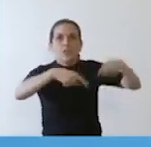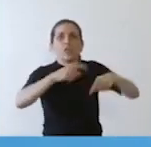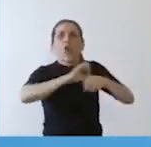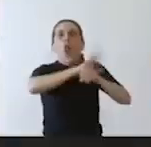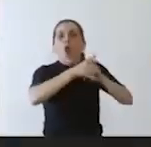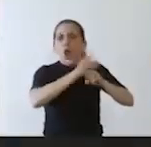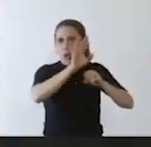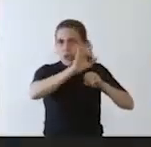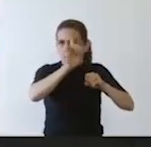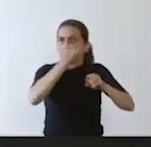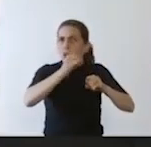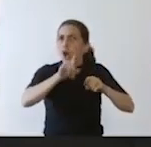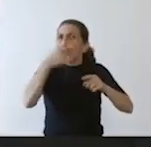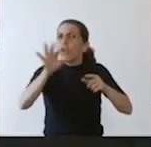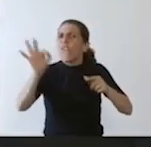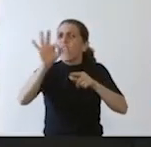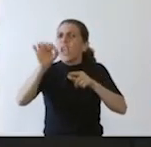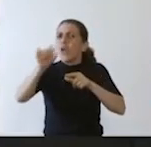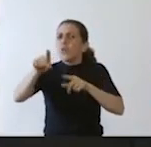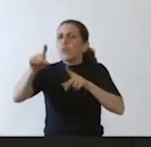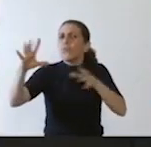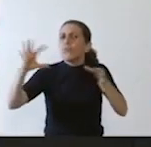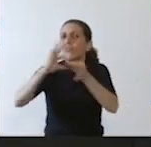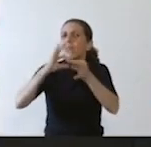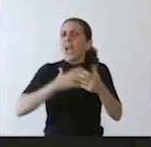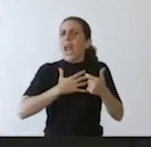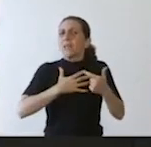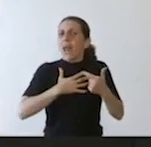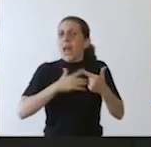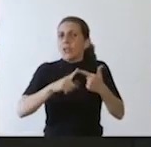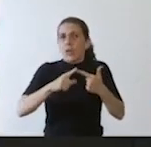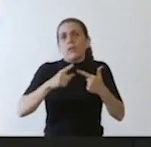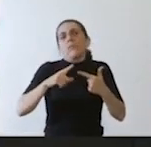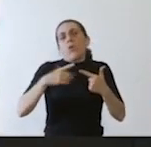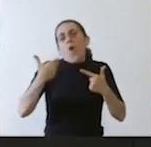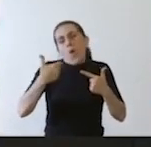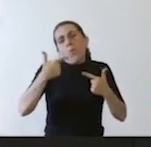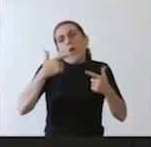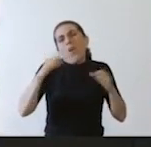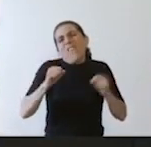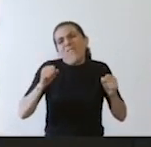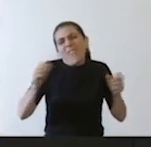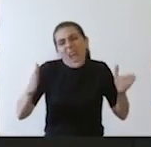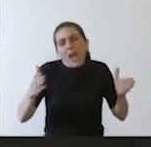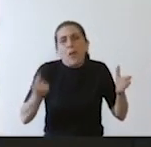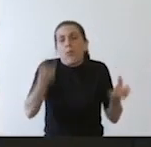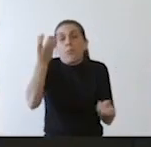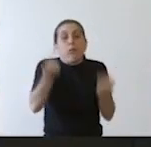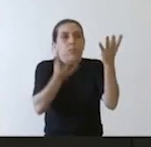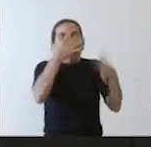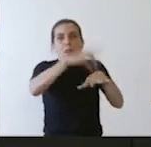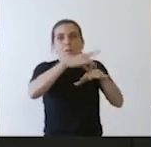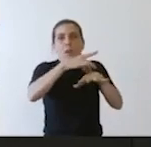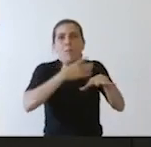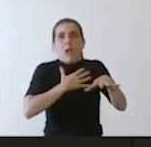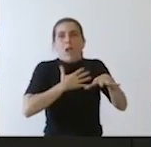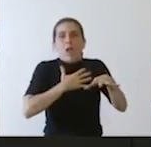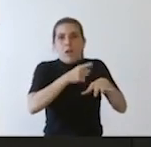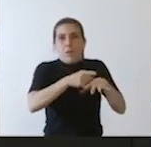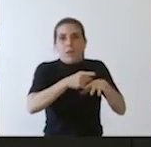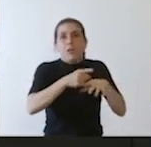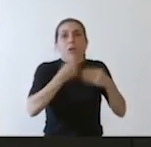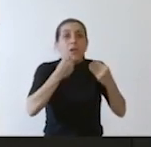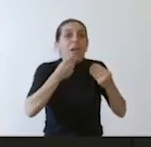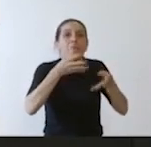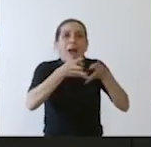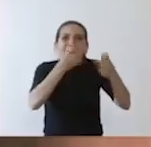coronavirus, sino de todos los virus respiratorios que obviamente en todos los inviernos circulan, con equipamiento para poder